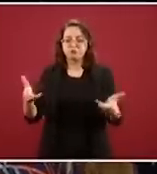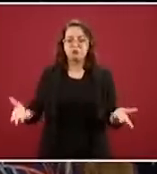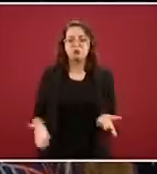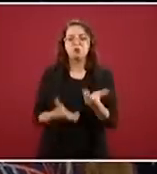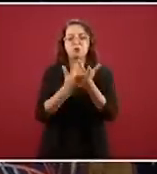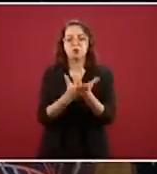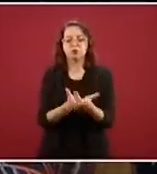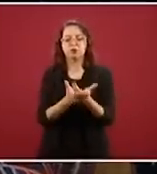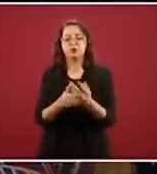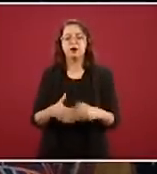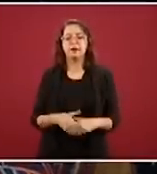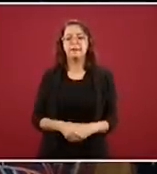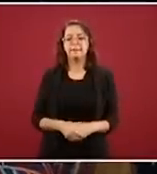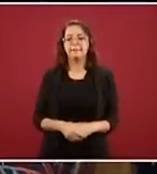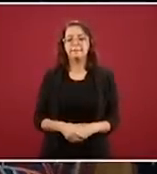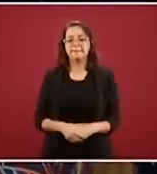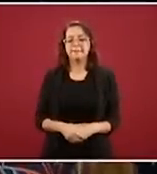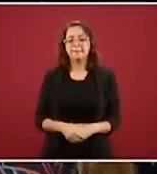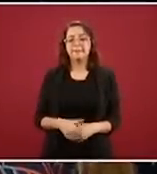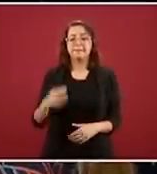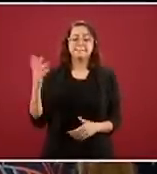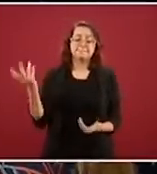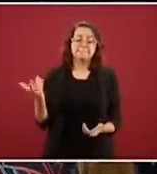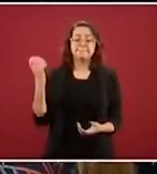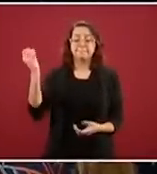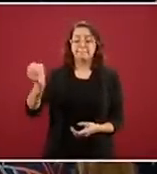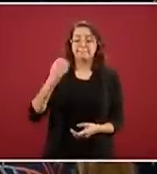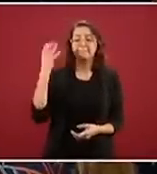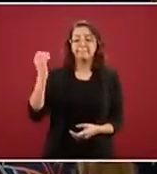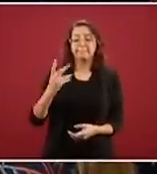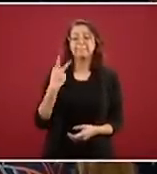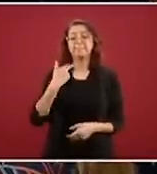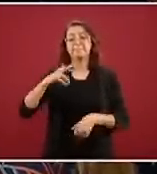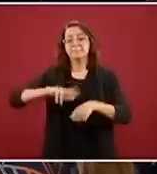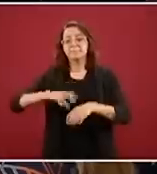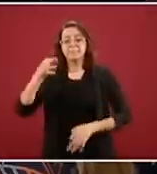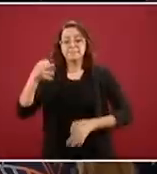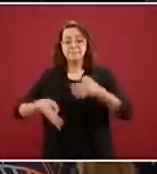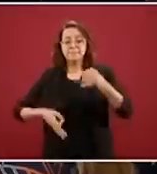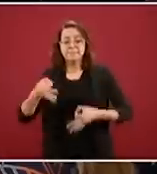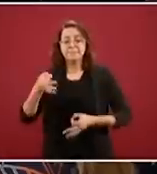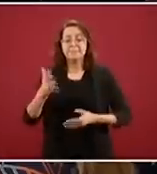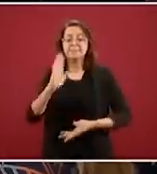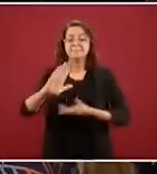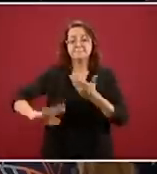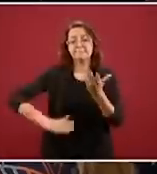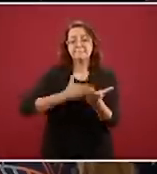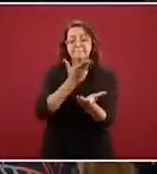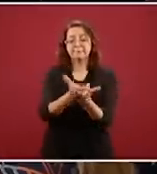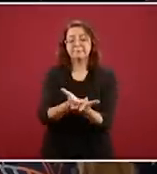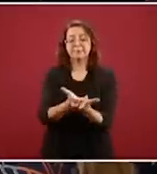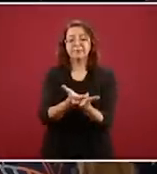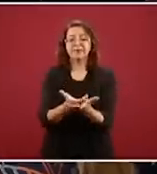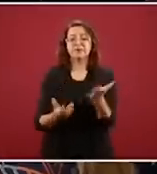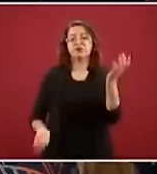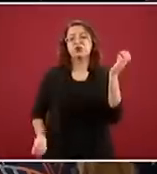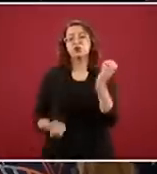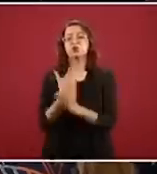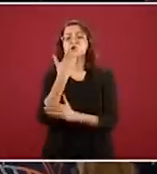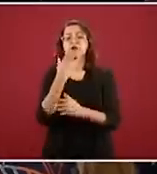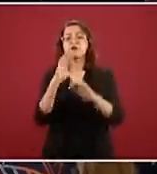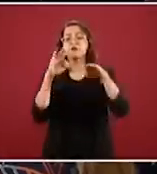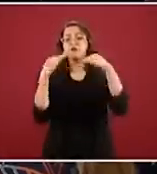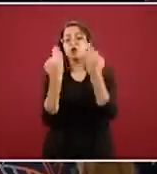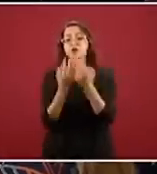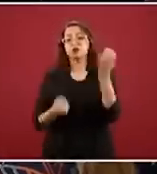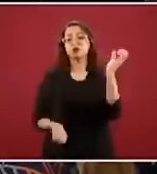de Procuradores y Fiscales propuso una nueva